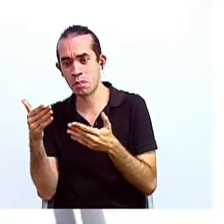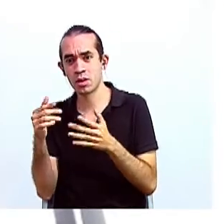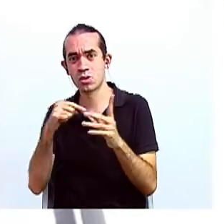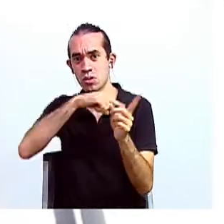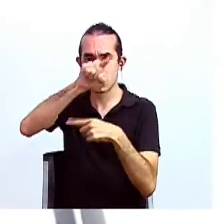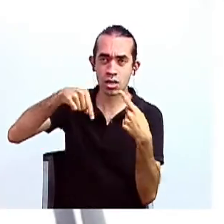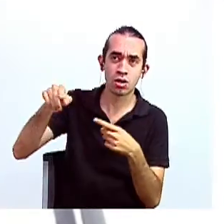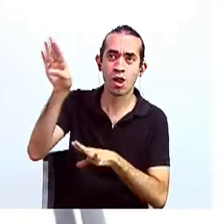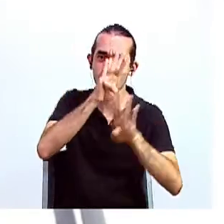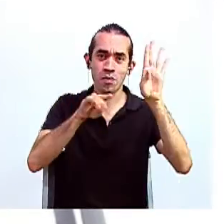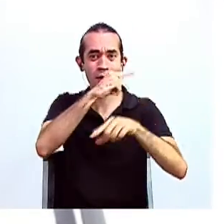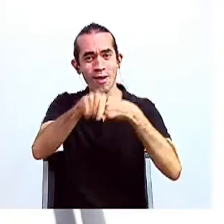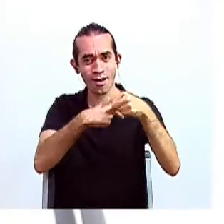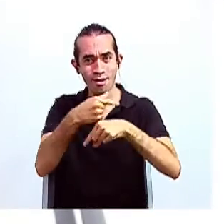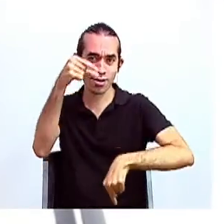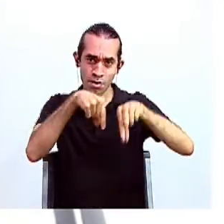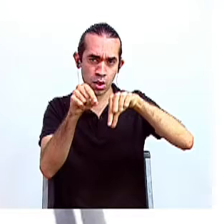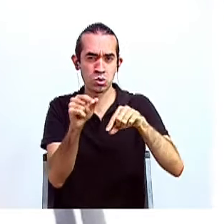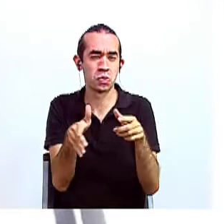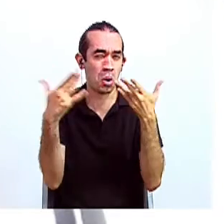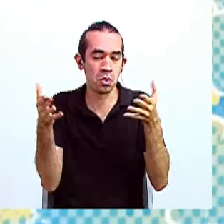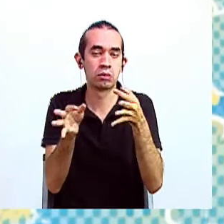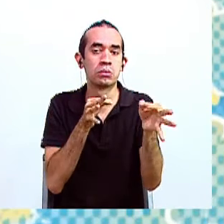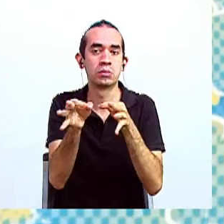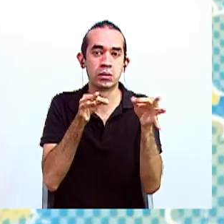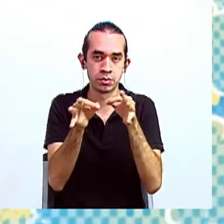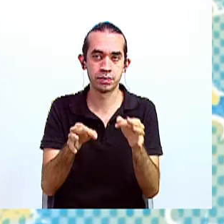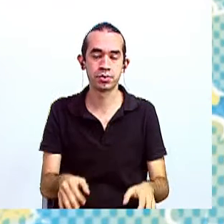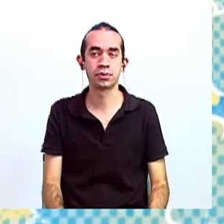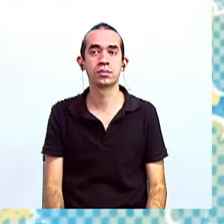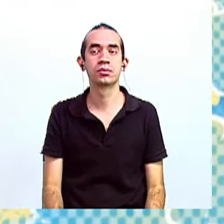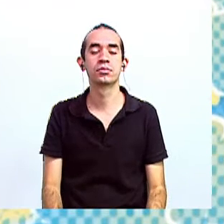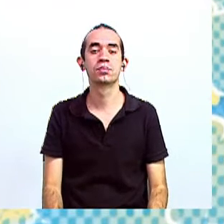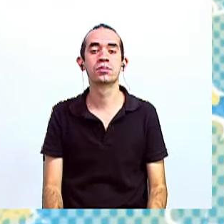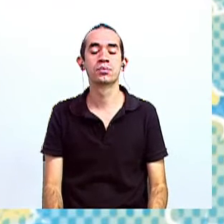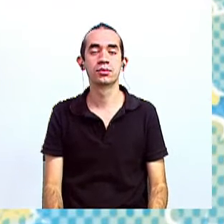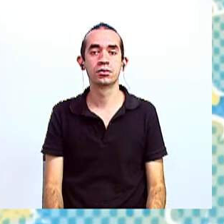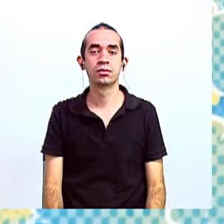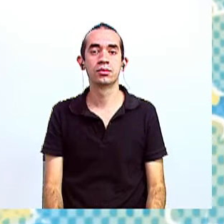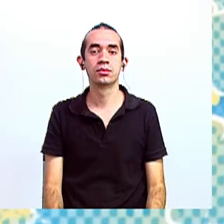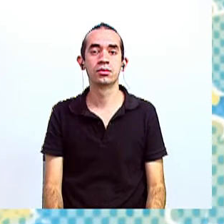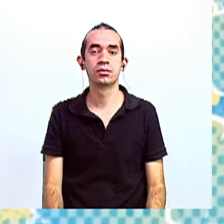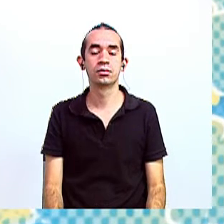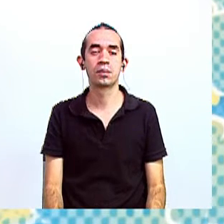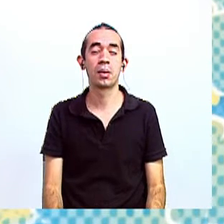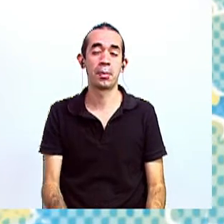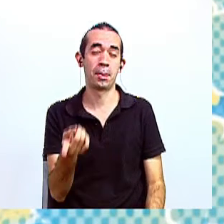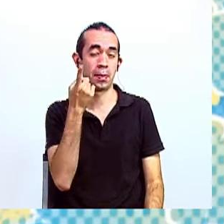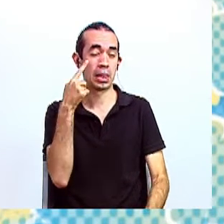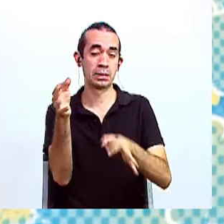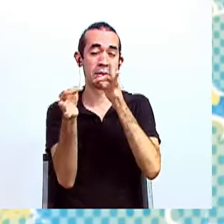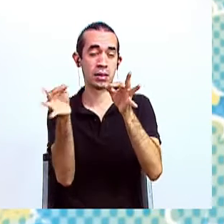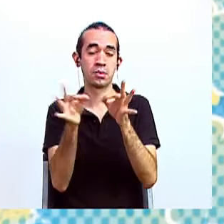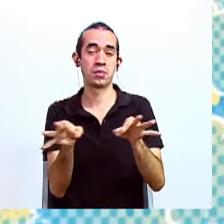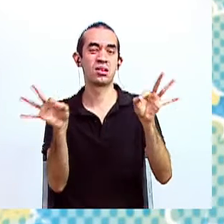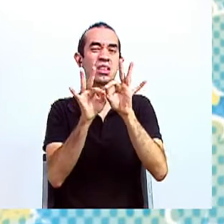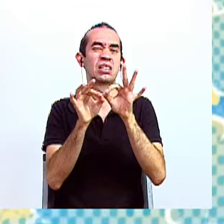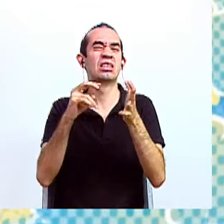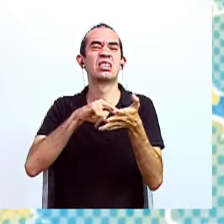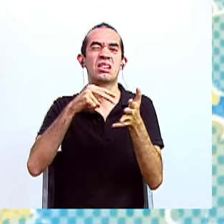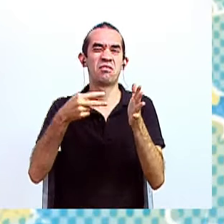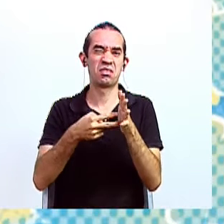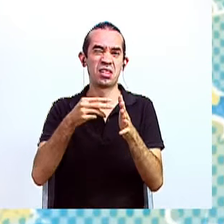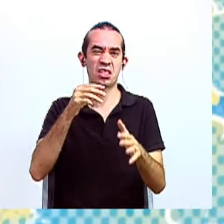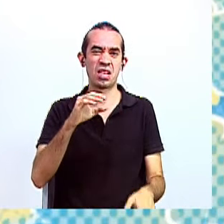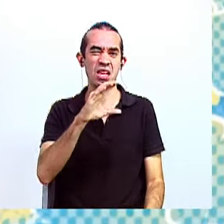Vamos a explicarlos de la siguiente manera. Lo primero que tenemos que explicar es qué es CHOMS.